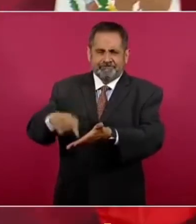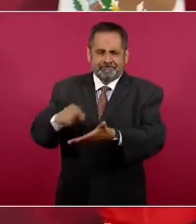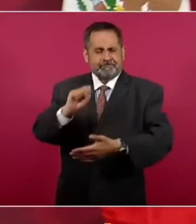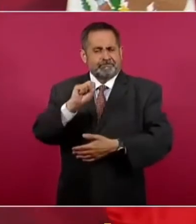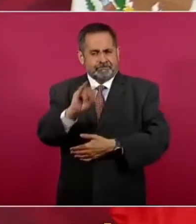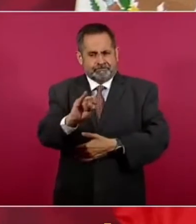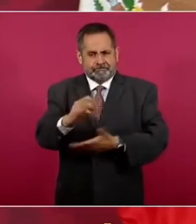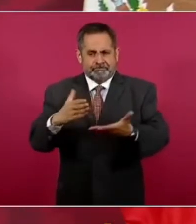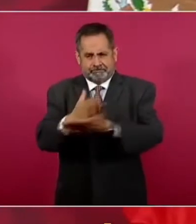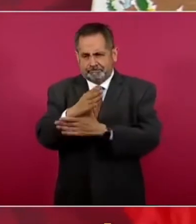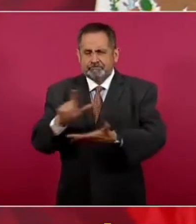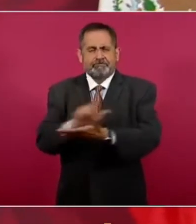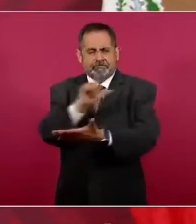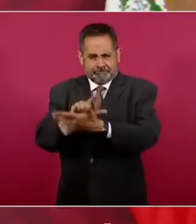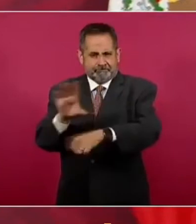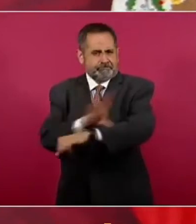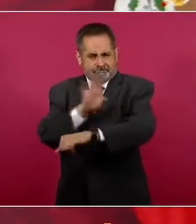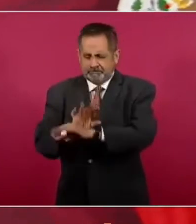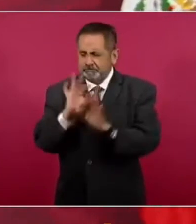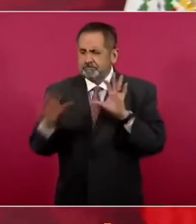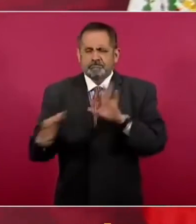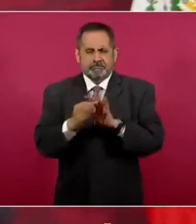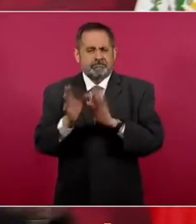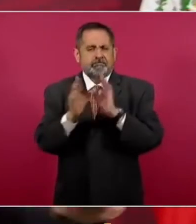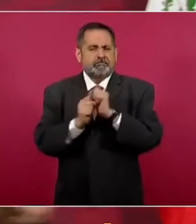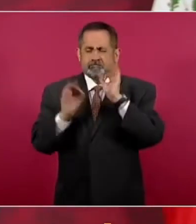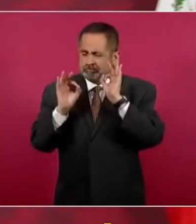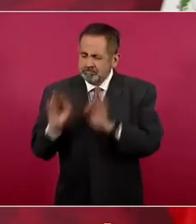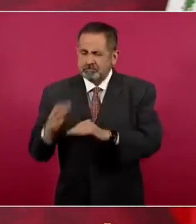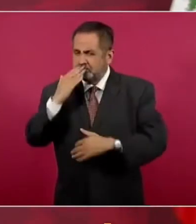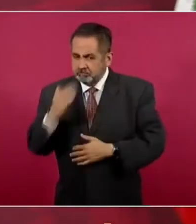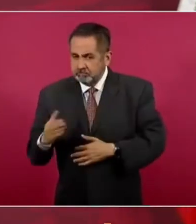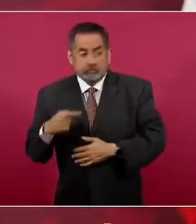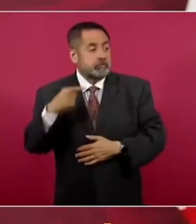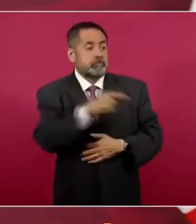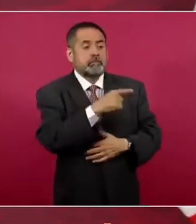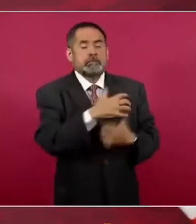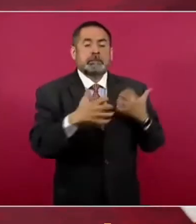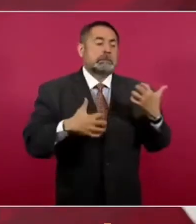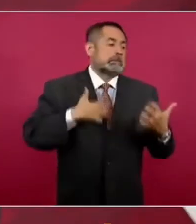la ley eléctrica, estaban enfurecidos.